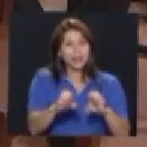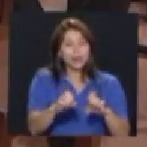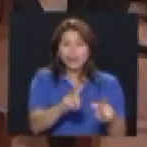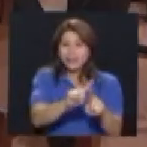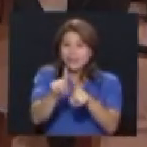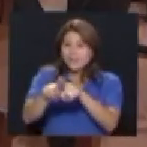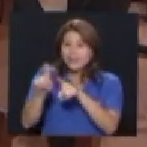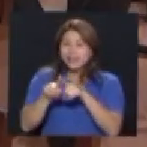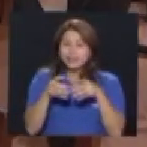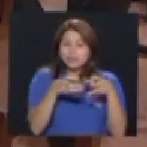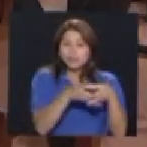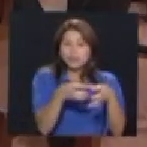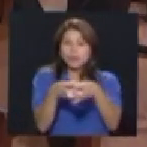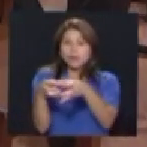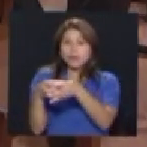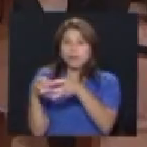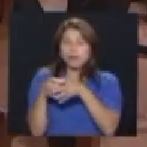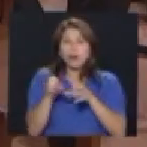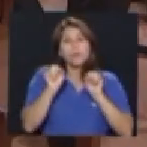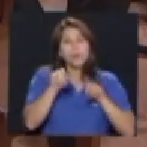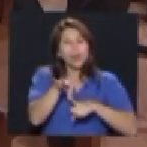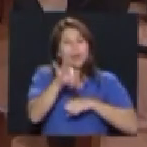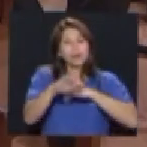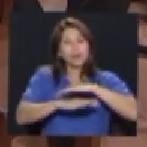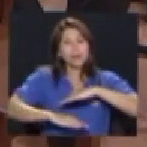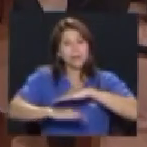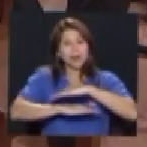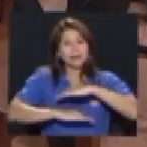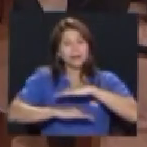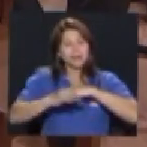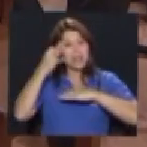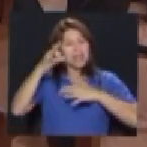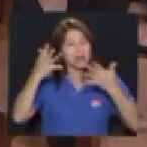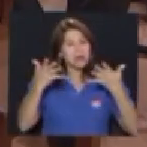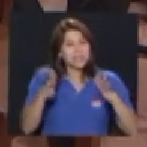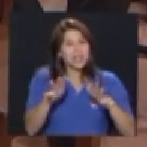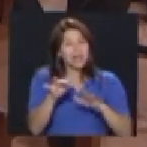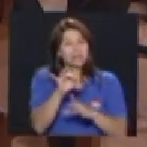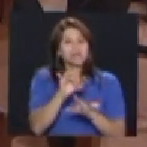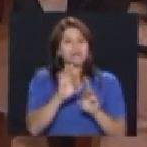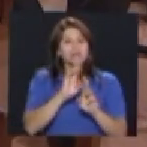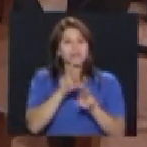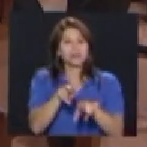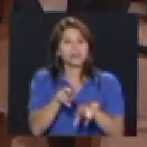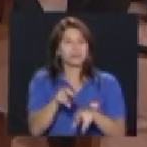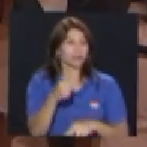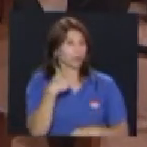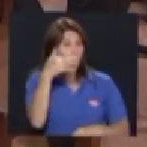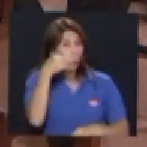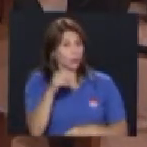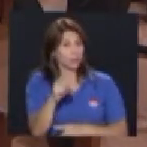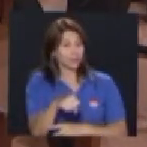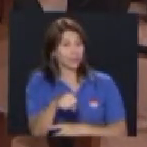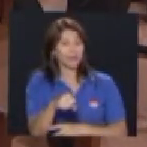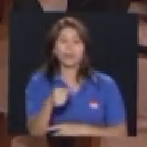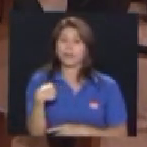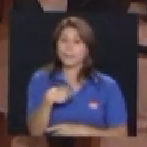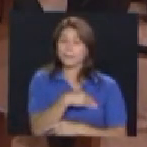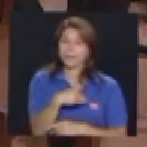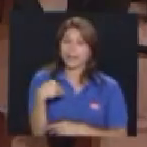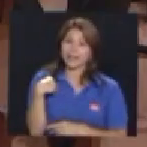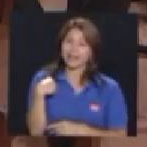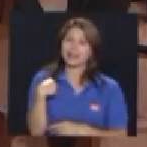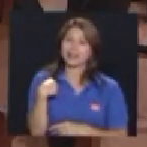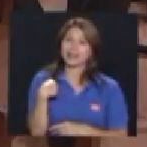legítimo, válido. Creo que eso, por lo menos retóricamente, ya lo es. Yo creo que sí. Me encantaría que fuera en términos